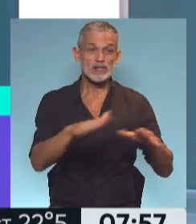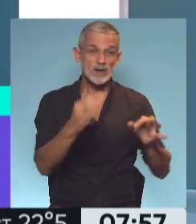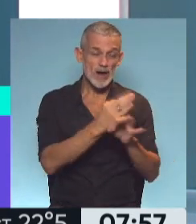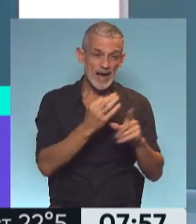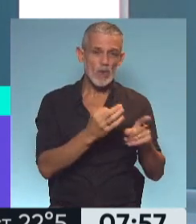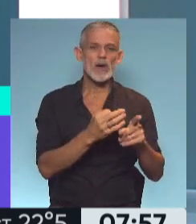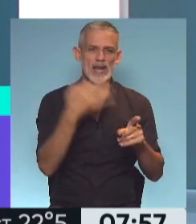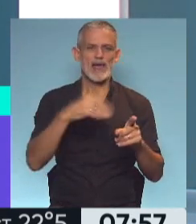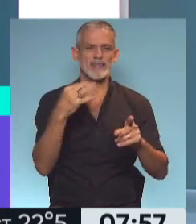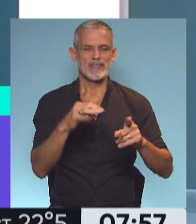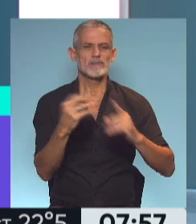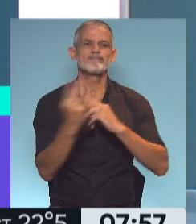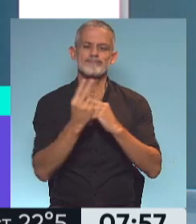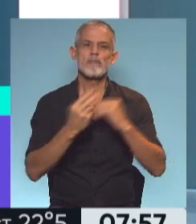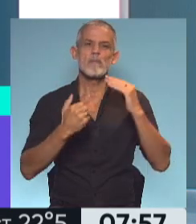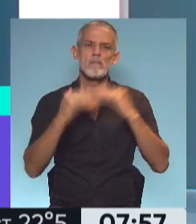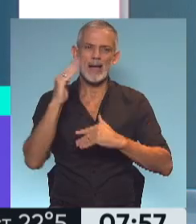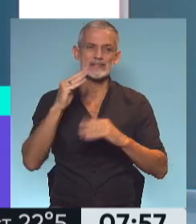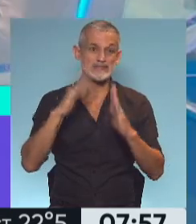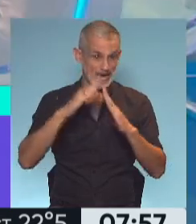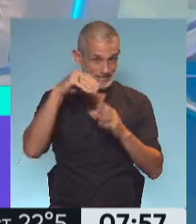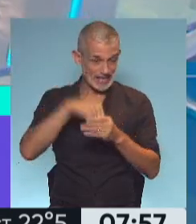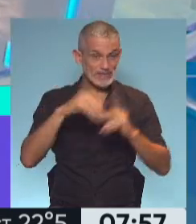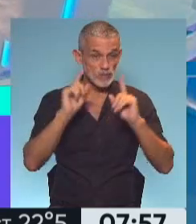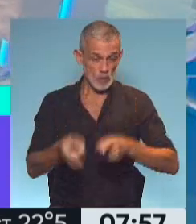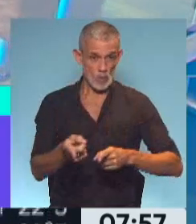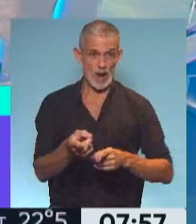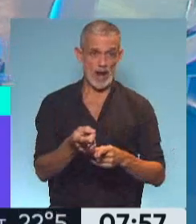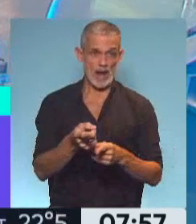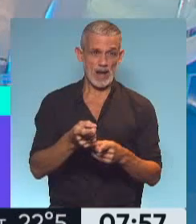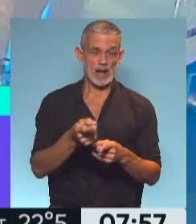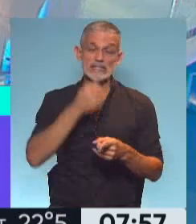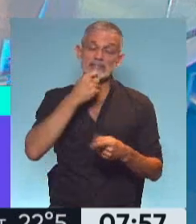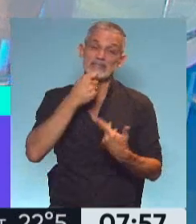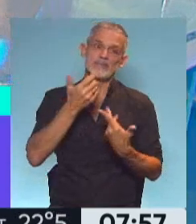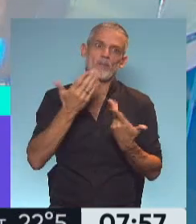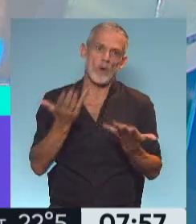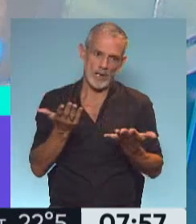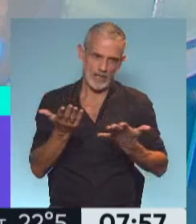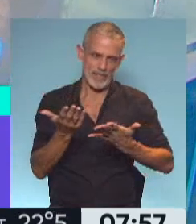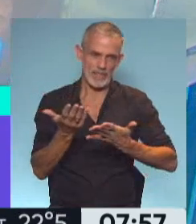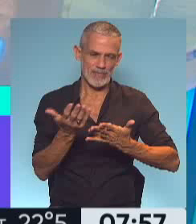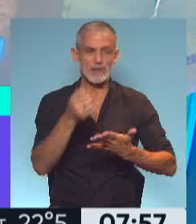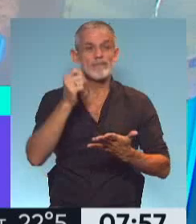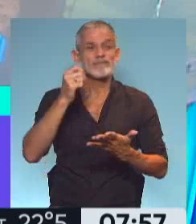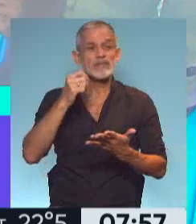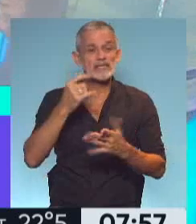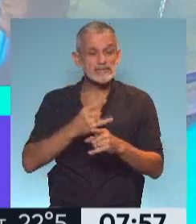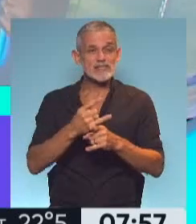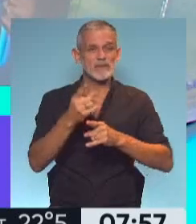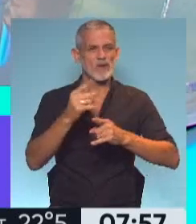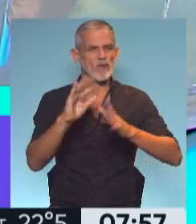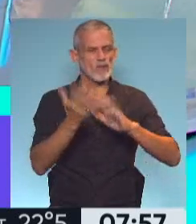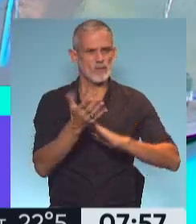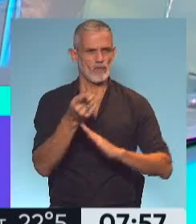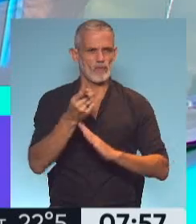deben profundizar las medidas aún dentro del hogar, por supuesto, en la medida que esto sea posible. Siempre con esta nueva medida,